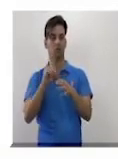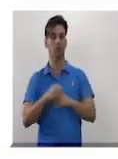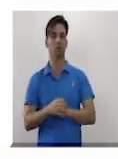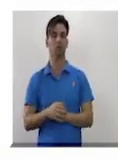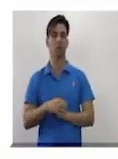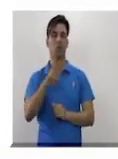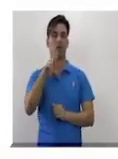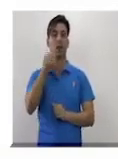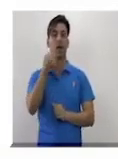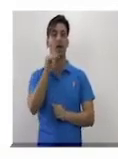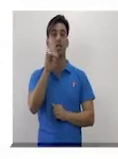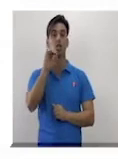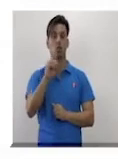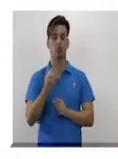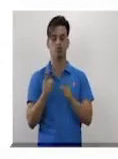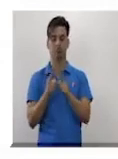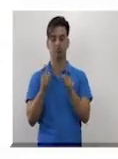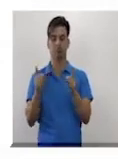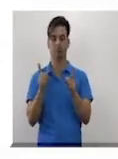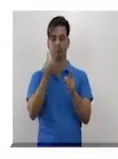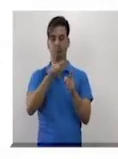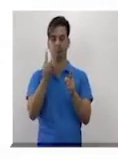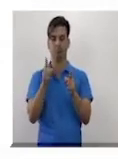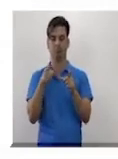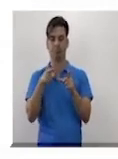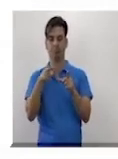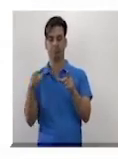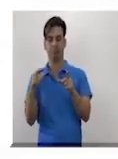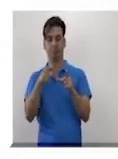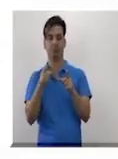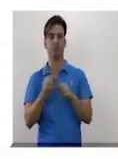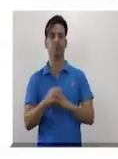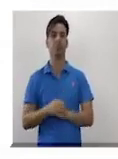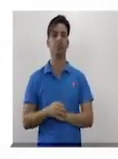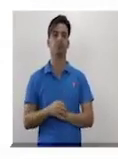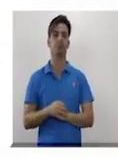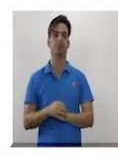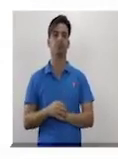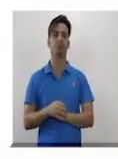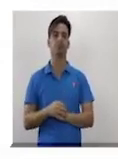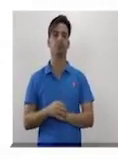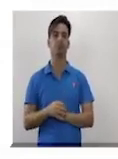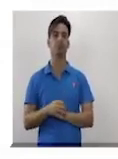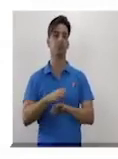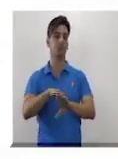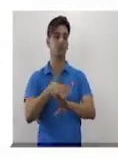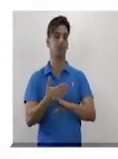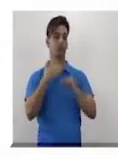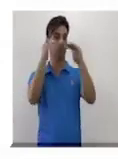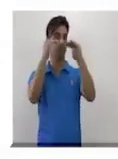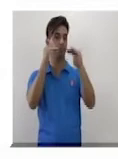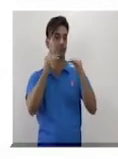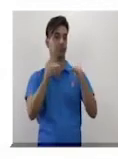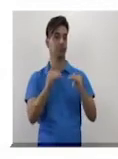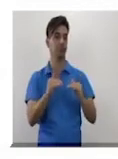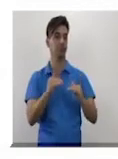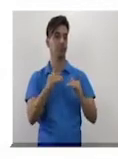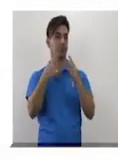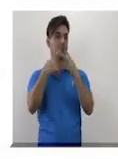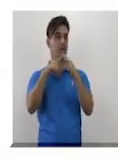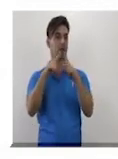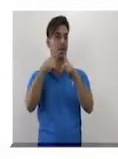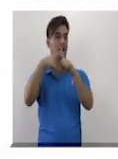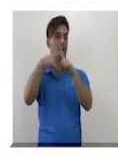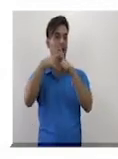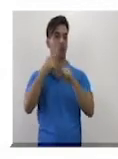luego después, ¿qué hacemos? Calculamos, sustituimos y efectuamos los cálculos. Y tenemos el volumen del cilindro